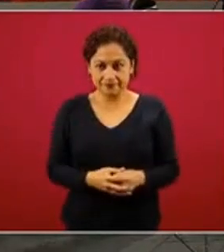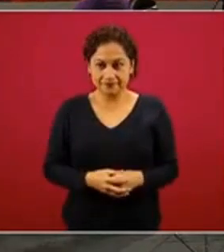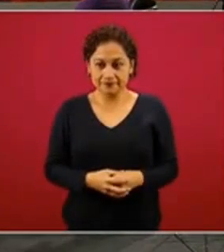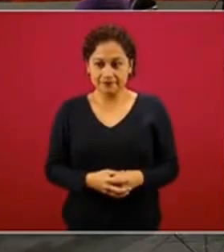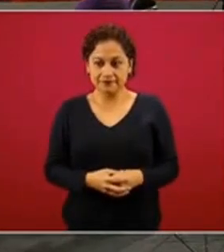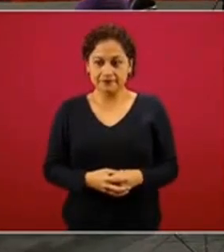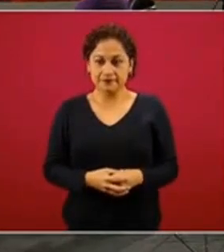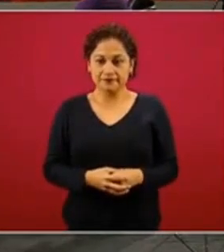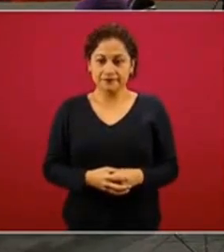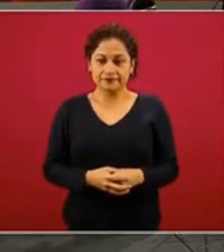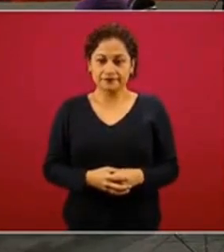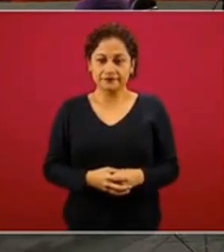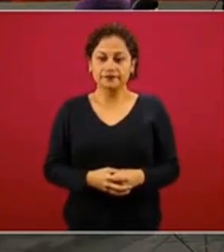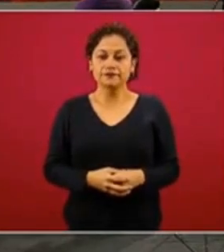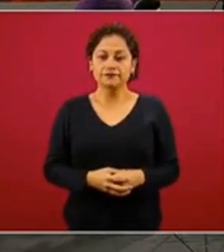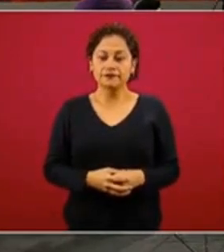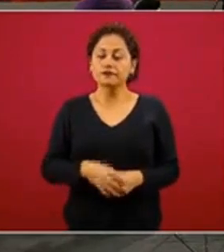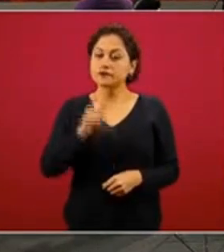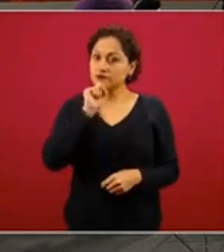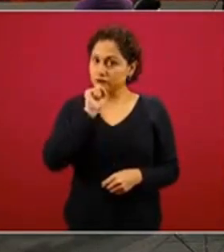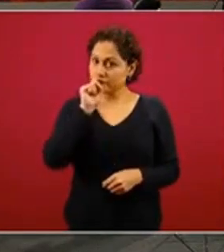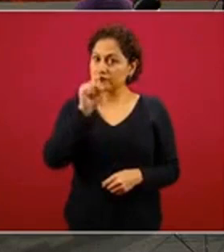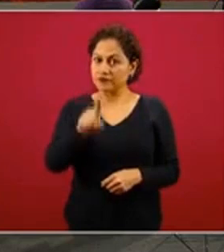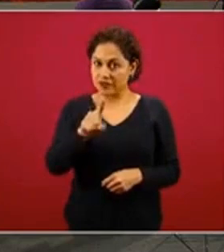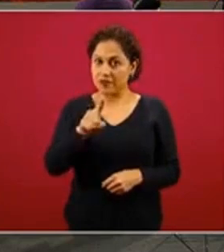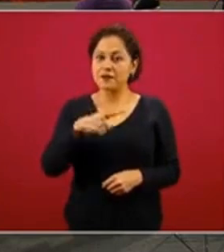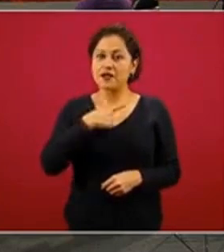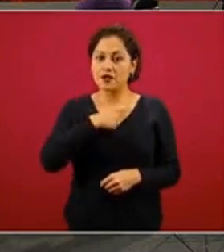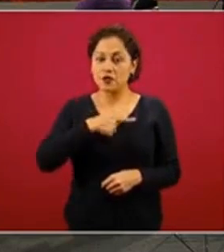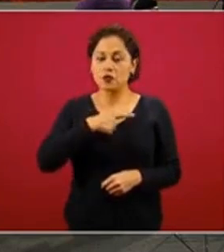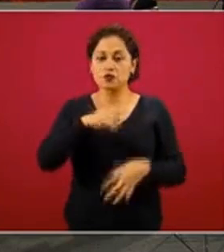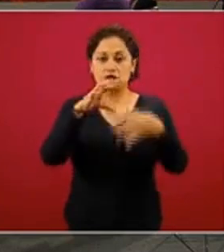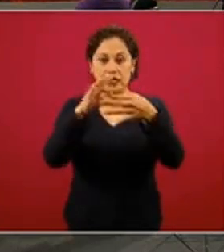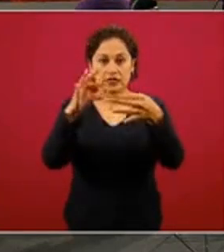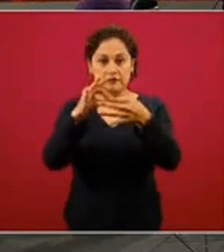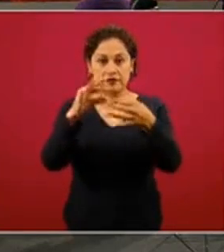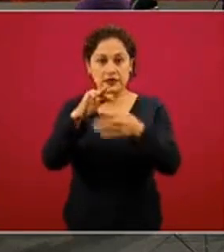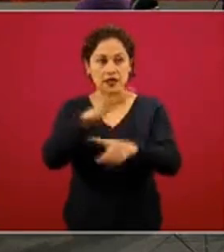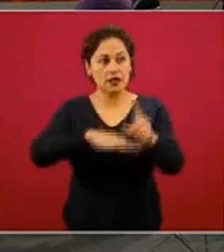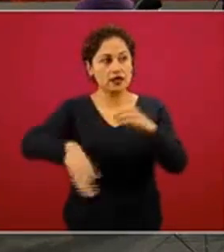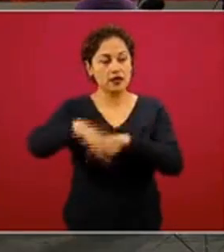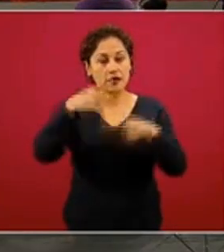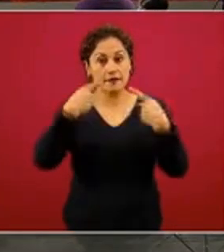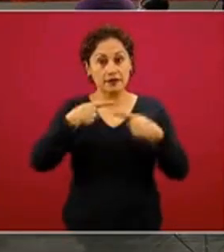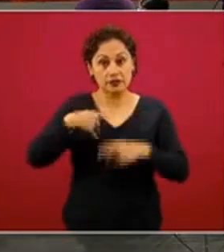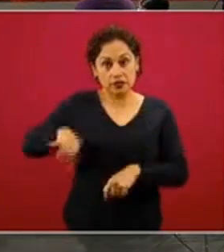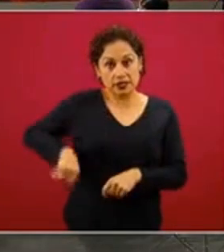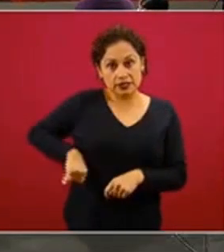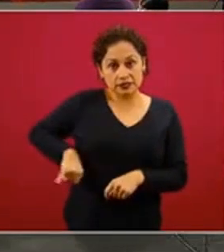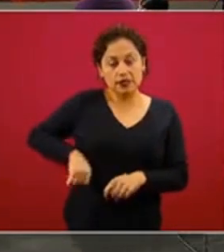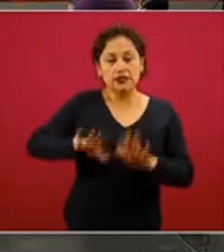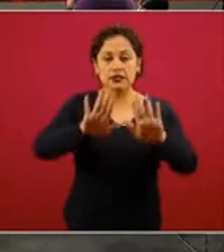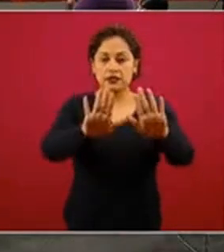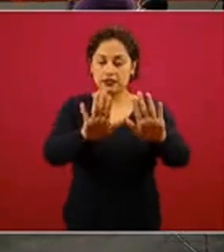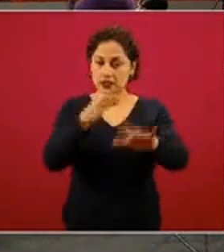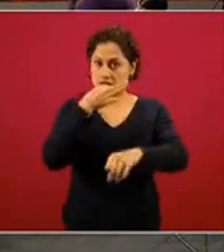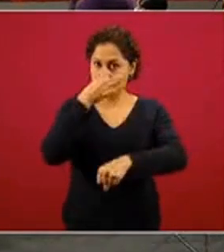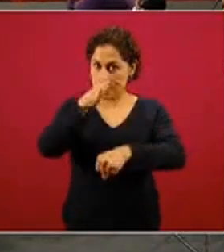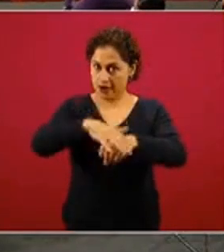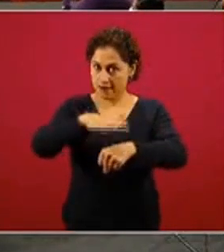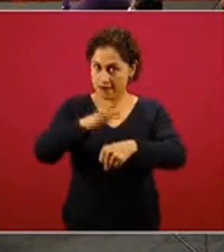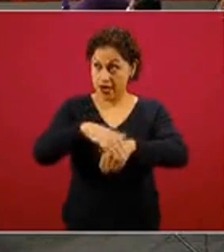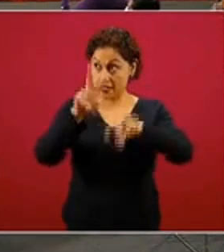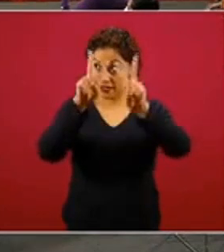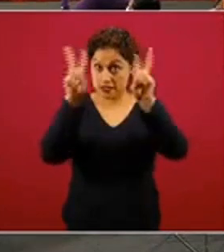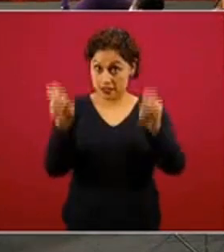Y desde luego comunicarme con los interesados en este tema. Les advierto que no es nada fácil, pero tampoco voy a